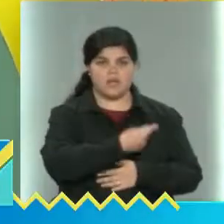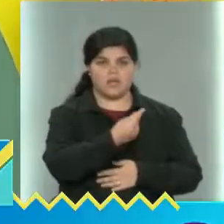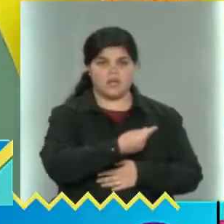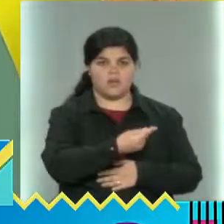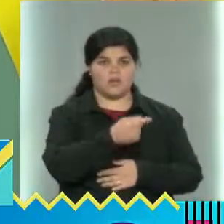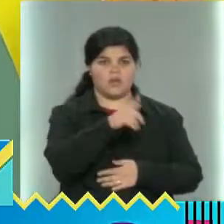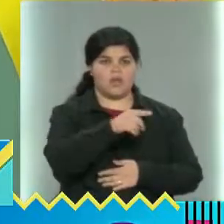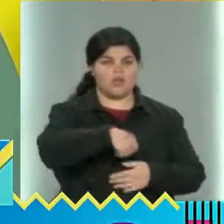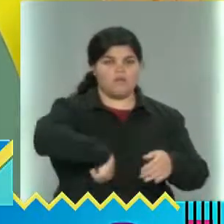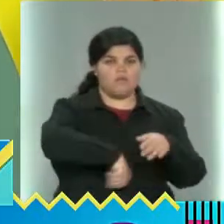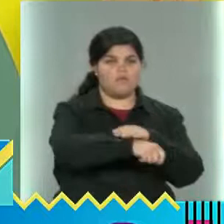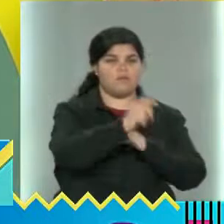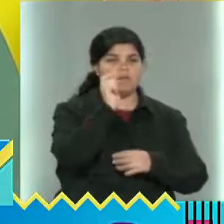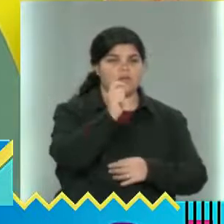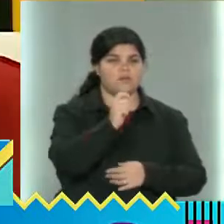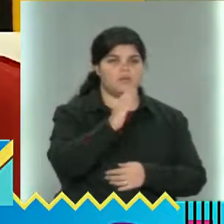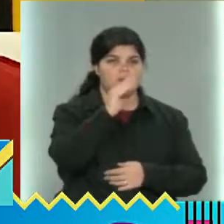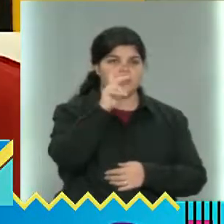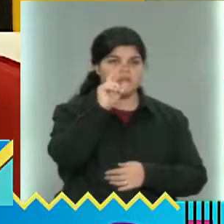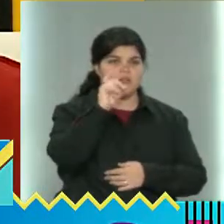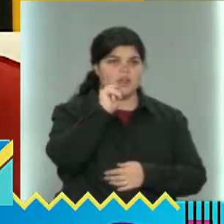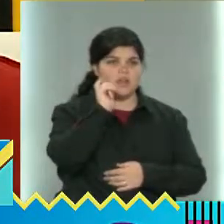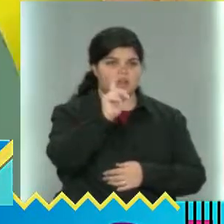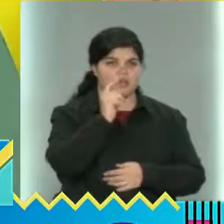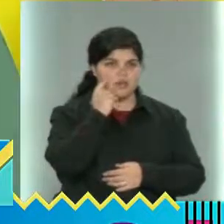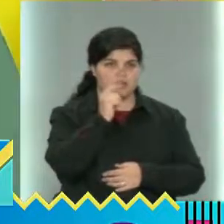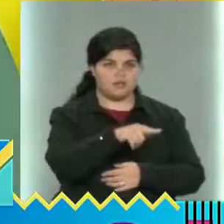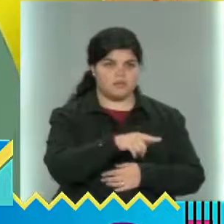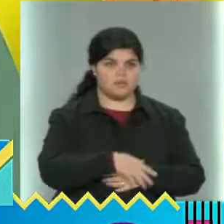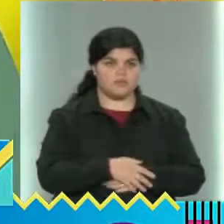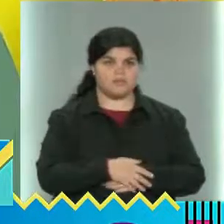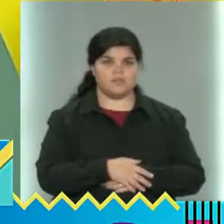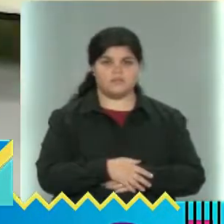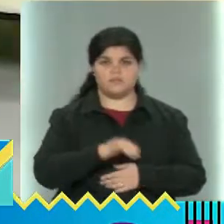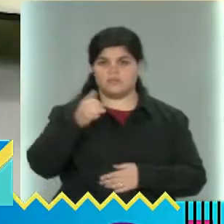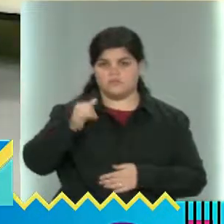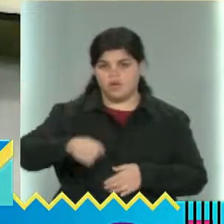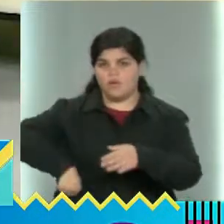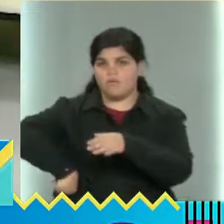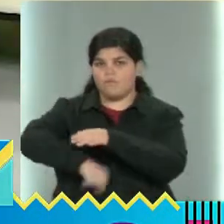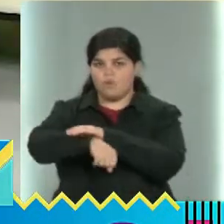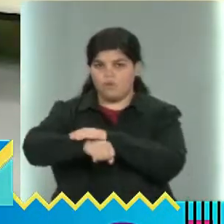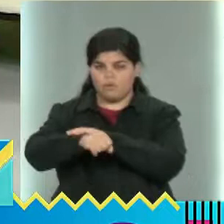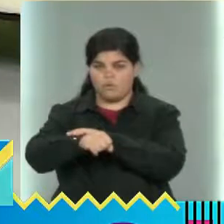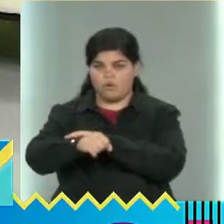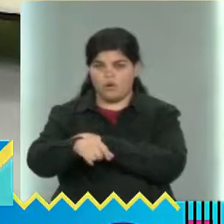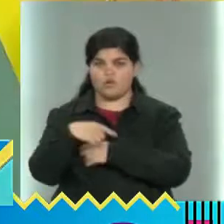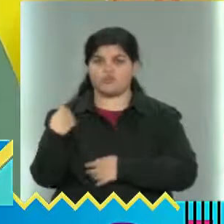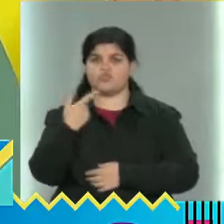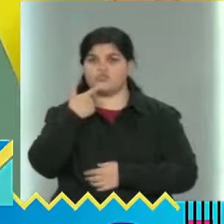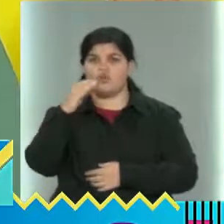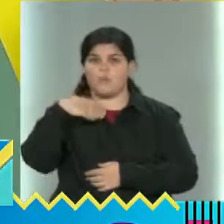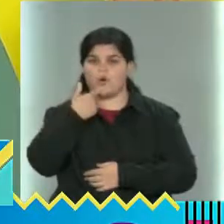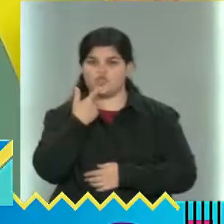literatura fue Braselli, Rodolfo Braselli. Sí, Rodolfo Braselli. Claro. Él creo que fue un poco el que llevó la punta en